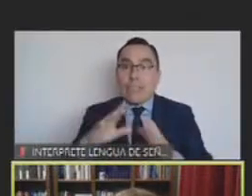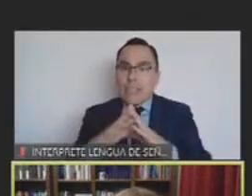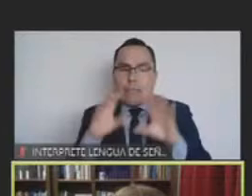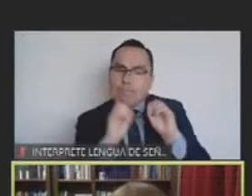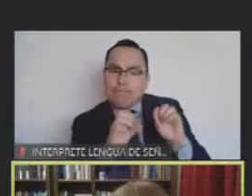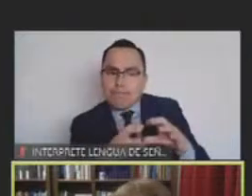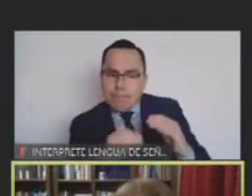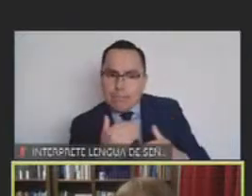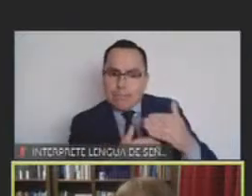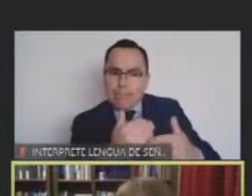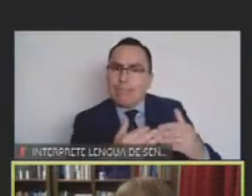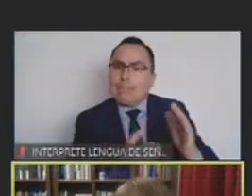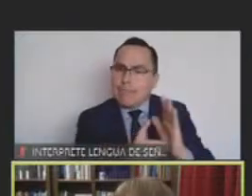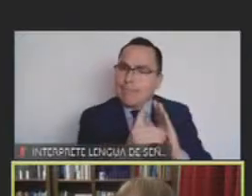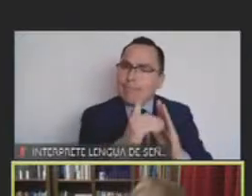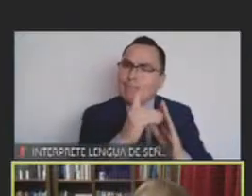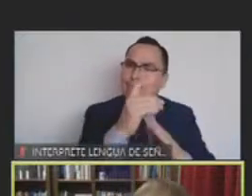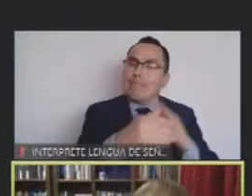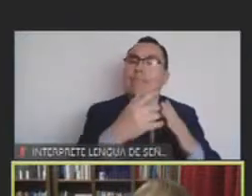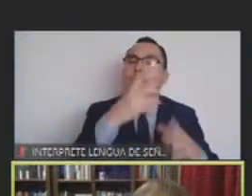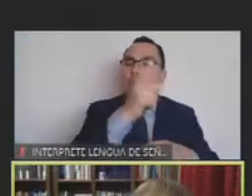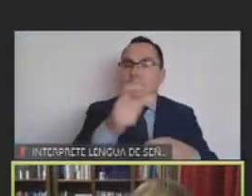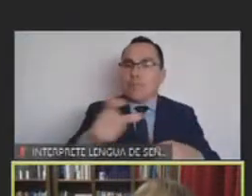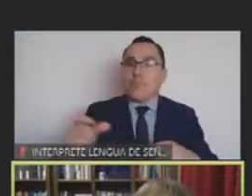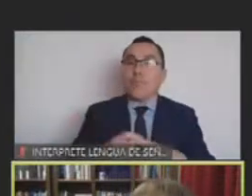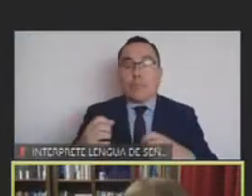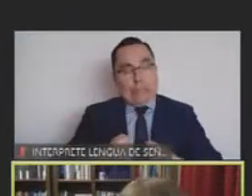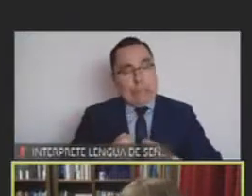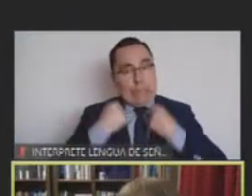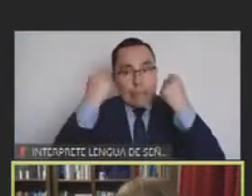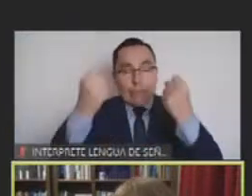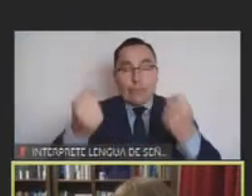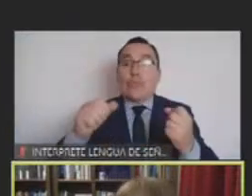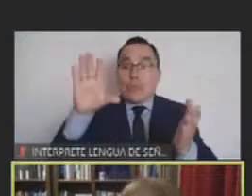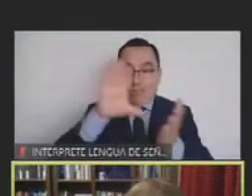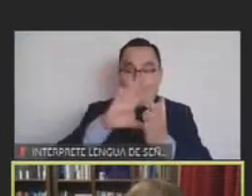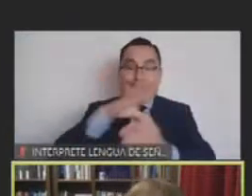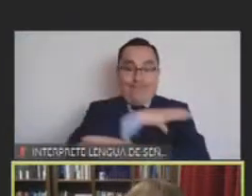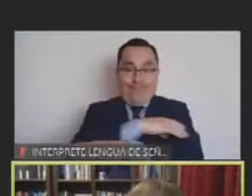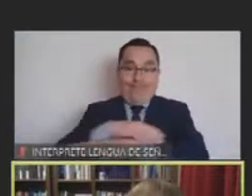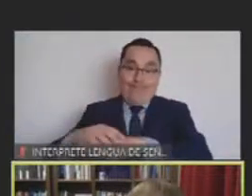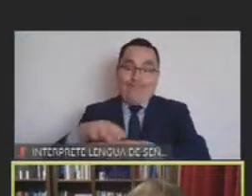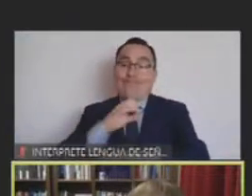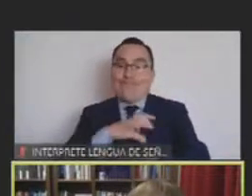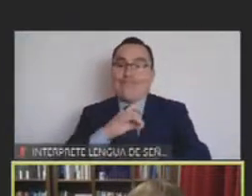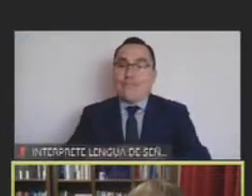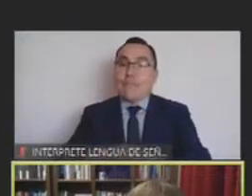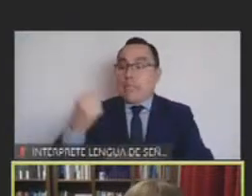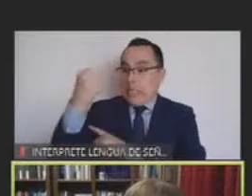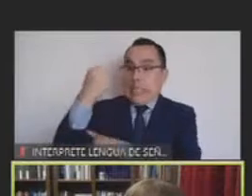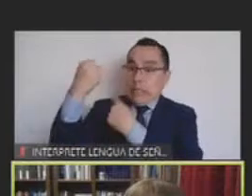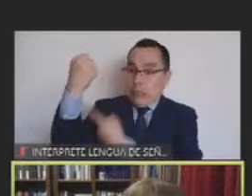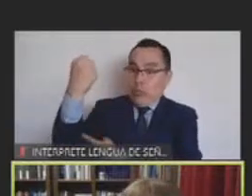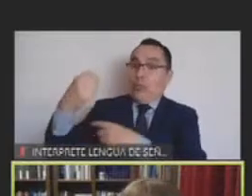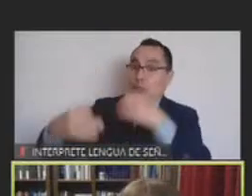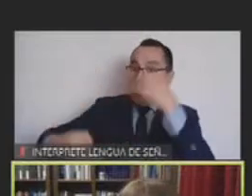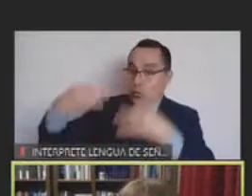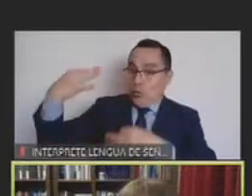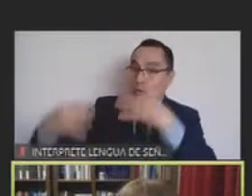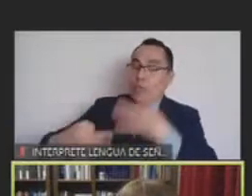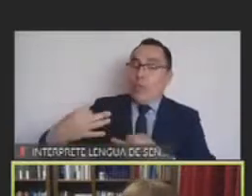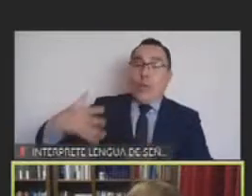las personas, y en consecuencia tenemos que hacer un tremendo esfuerzo país, de los cuales, por supuesto, el Poder Judicial es parte,